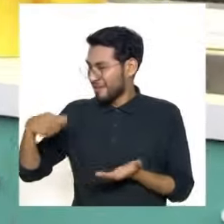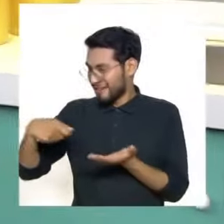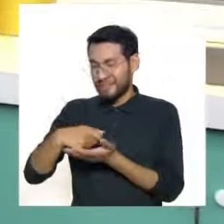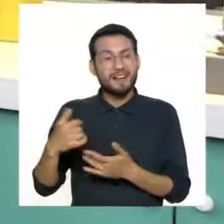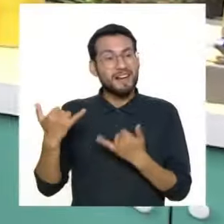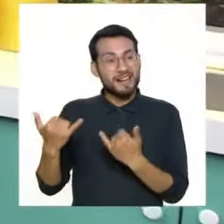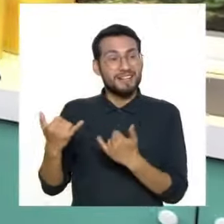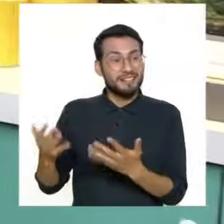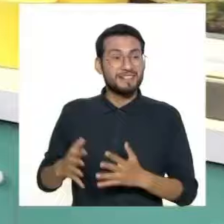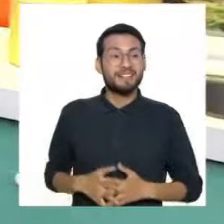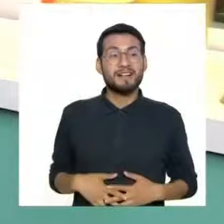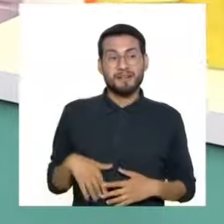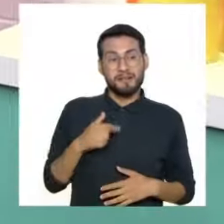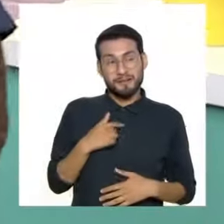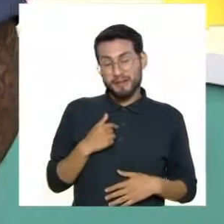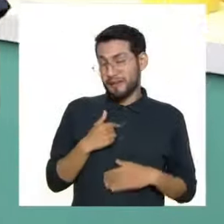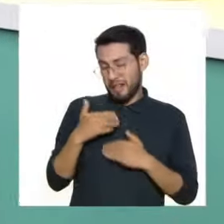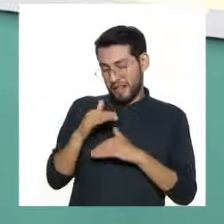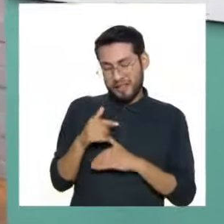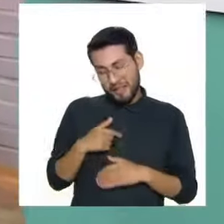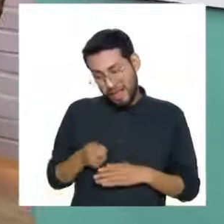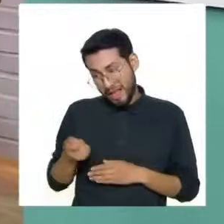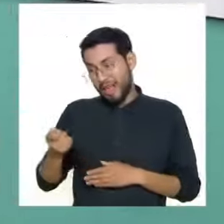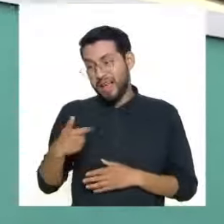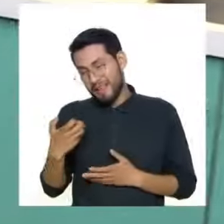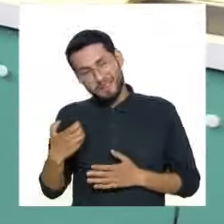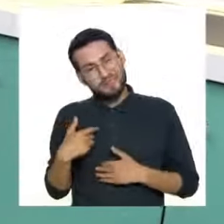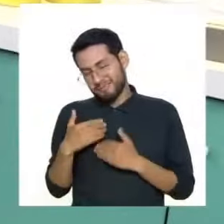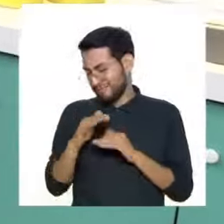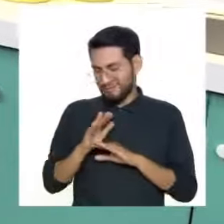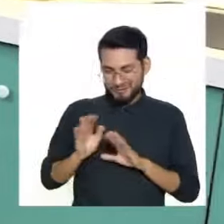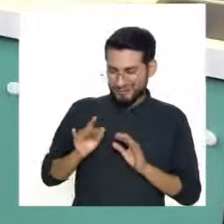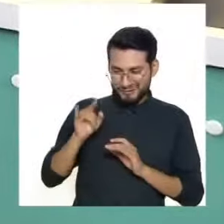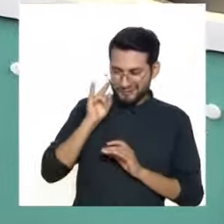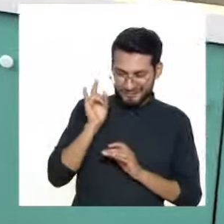ahora ya me limito No yo quiero pero